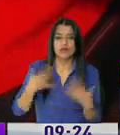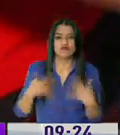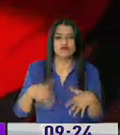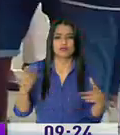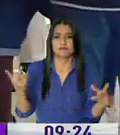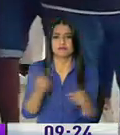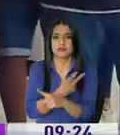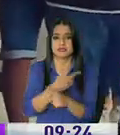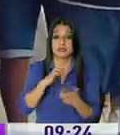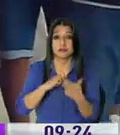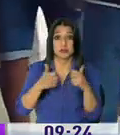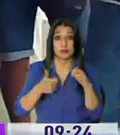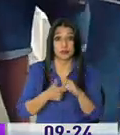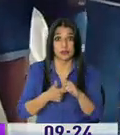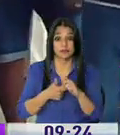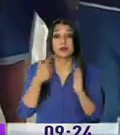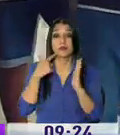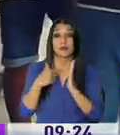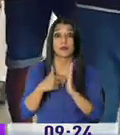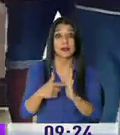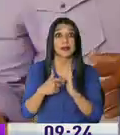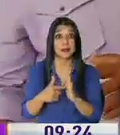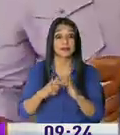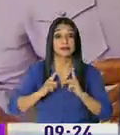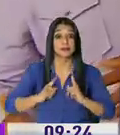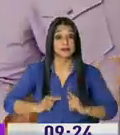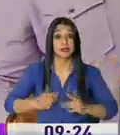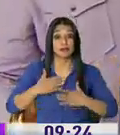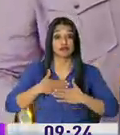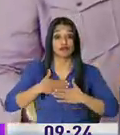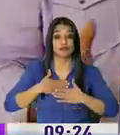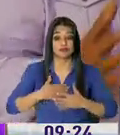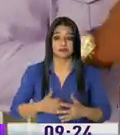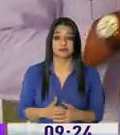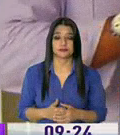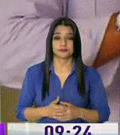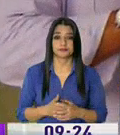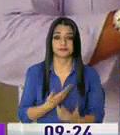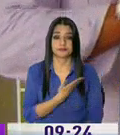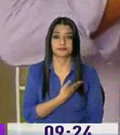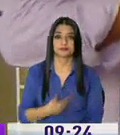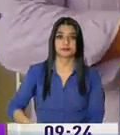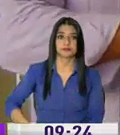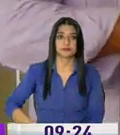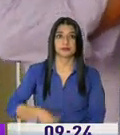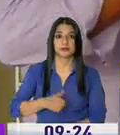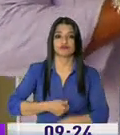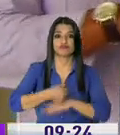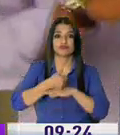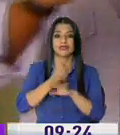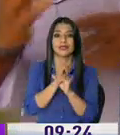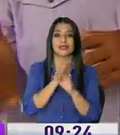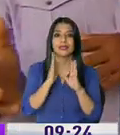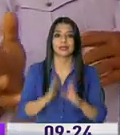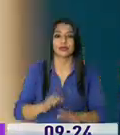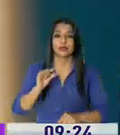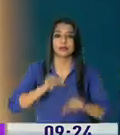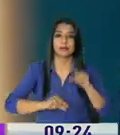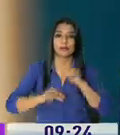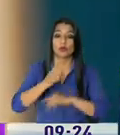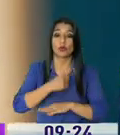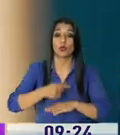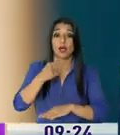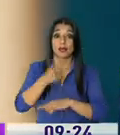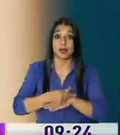sinnúmero de problemas, entre ellos de salud. El presidente del Colegio de Ingenieros Químicos del Guayas,